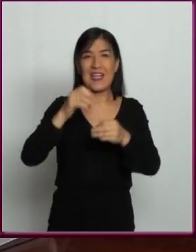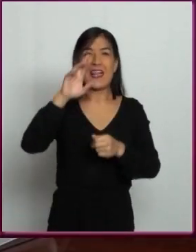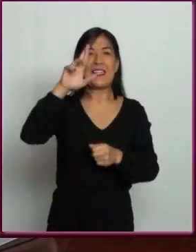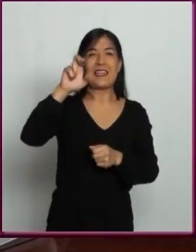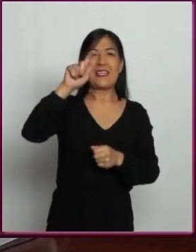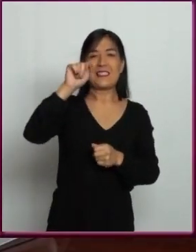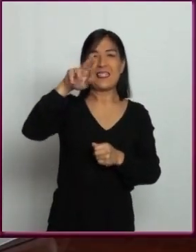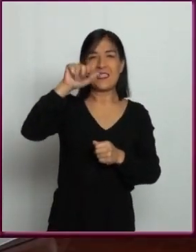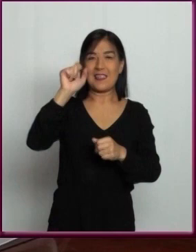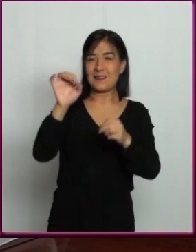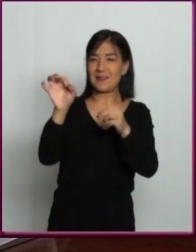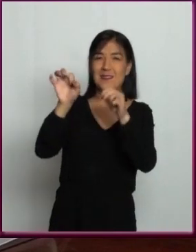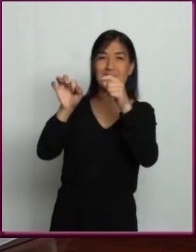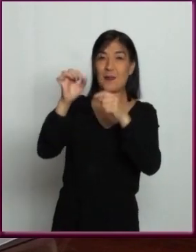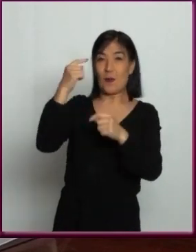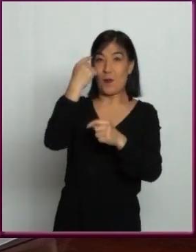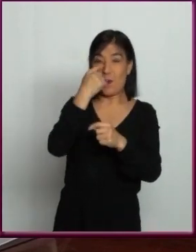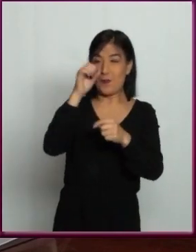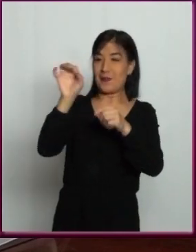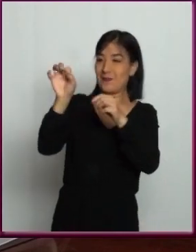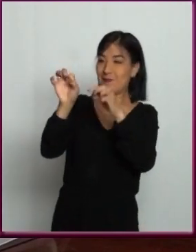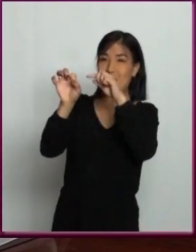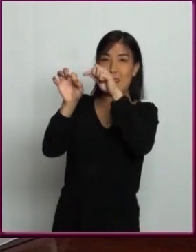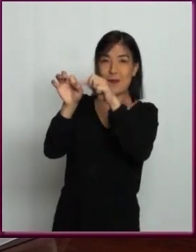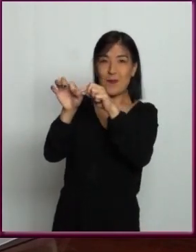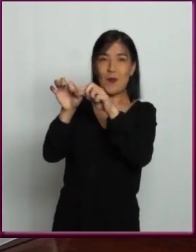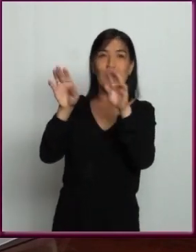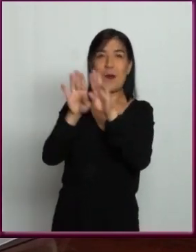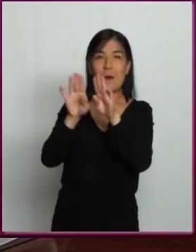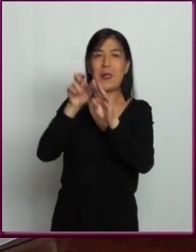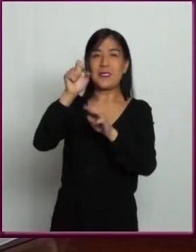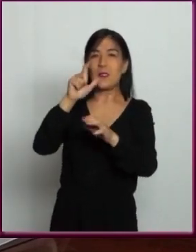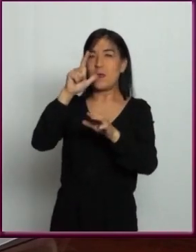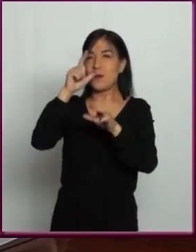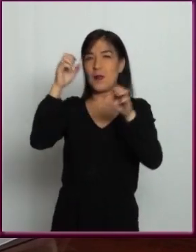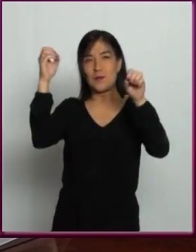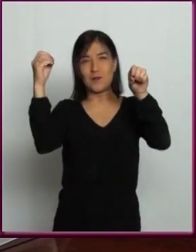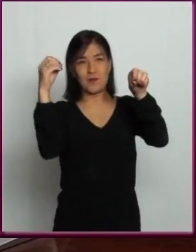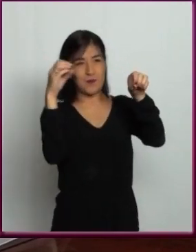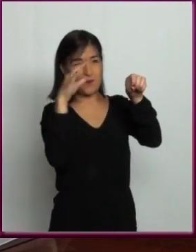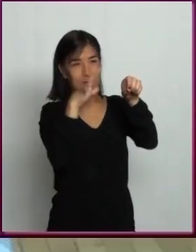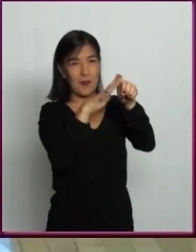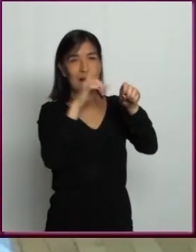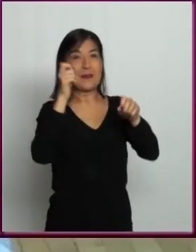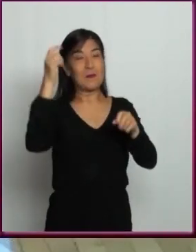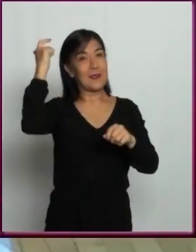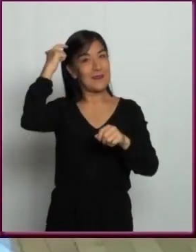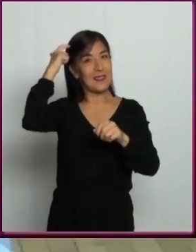se encarga de recibir toda la luz y de hacer un preproceso antes de enviar la información al cerebro.